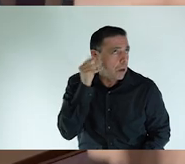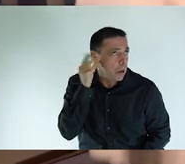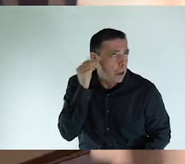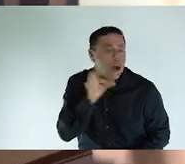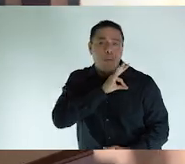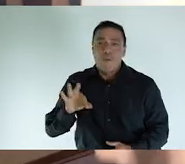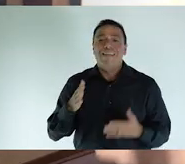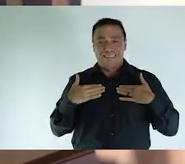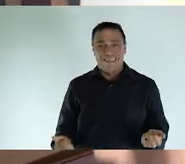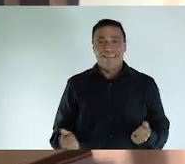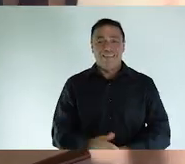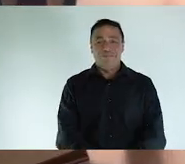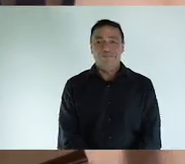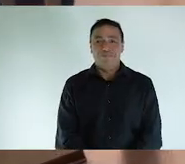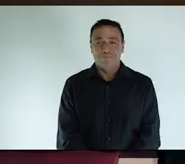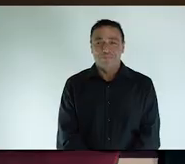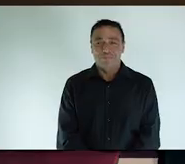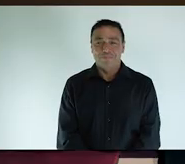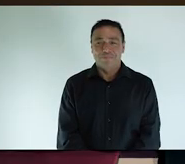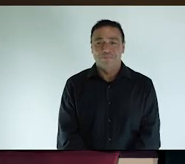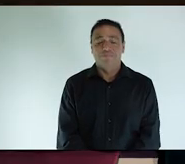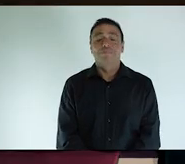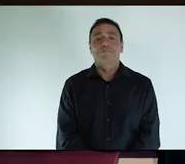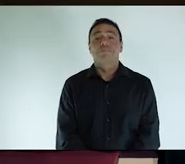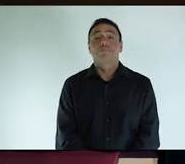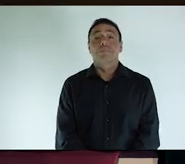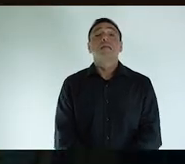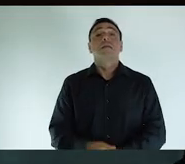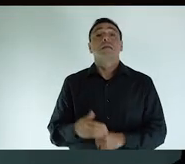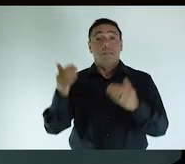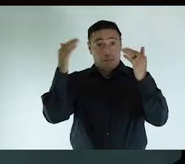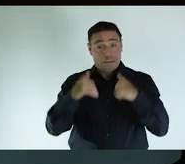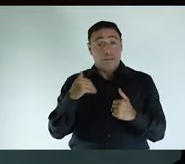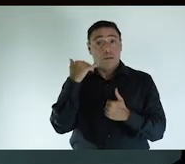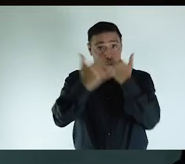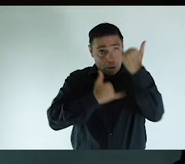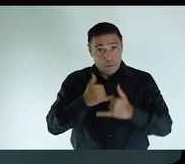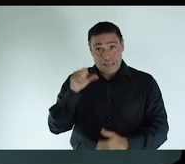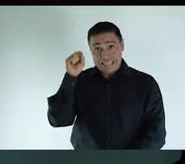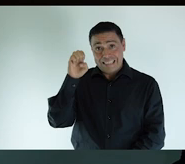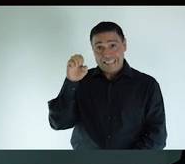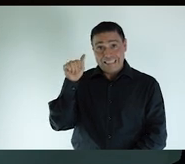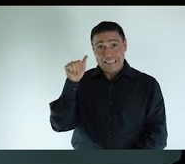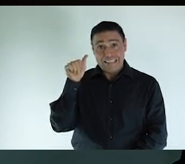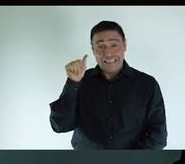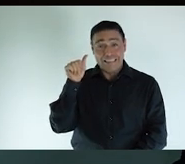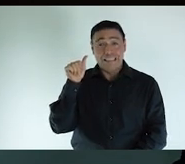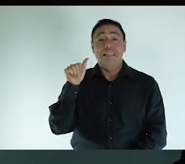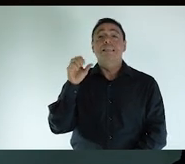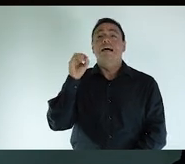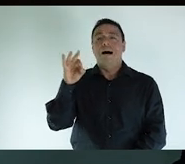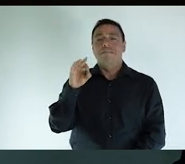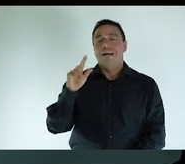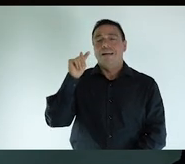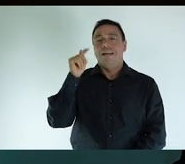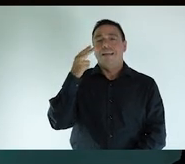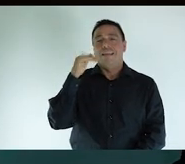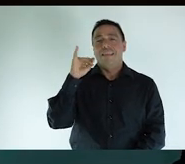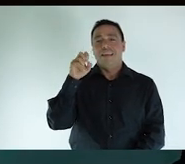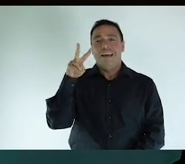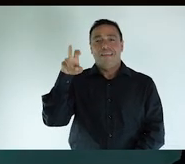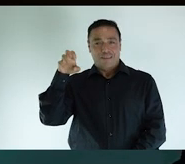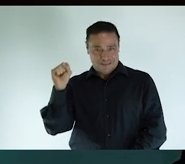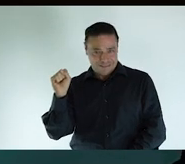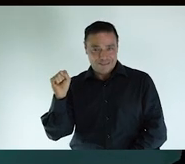en voz alta al jugador. Sea of Thieves. Sea of Thieves ha estado evolucionando la manera en que los piratas se